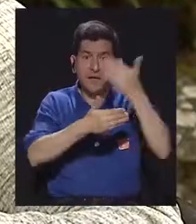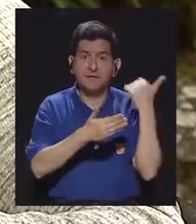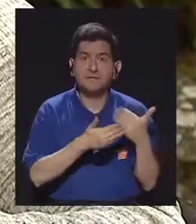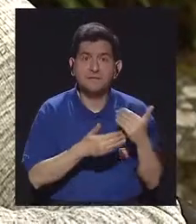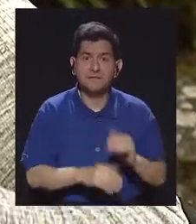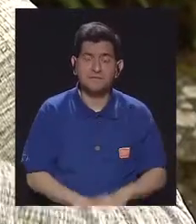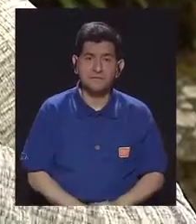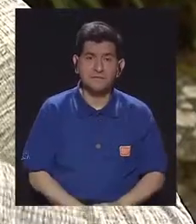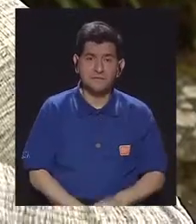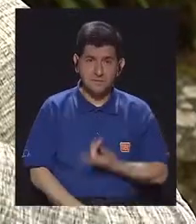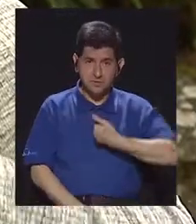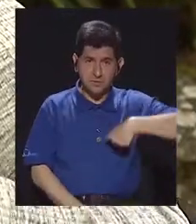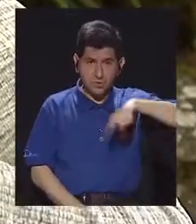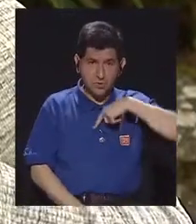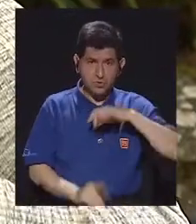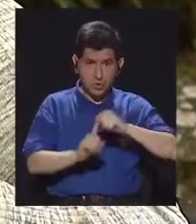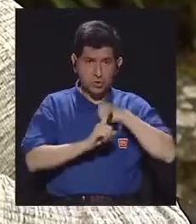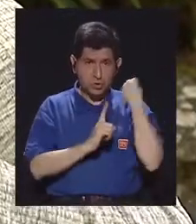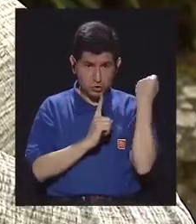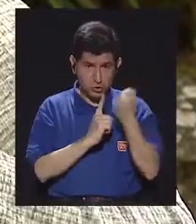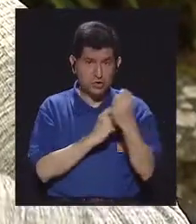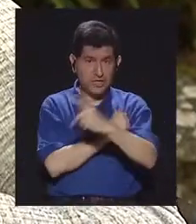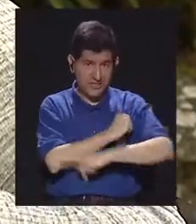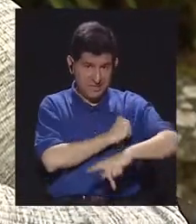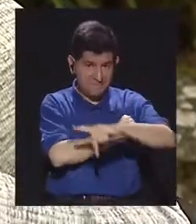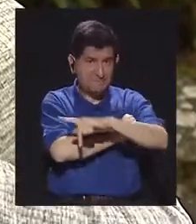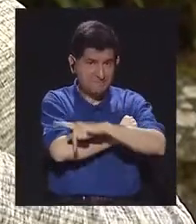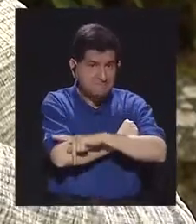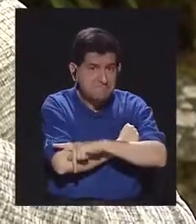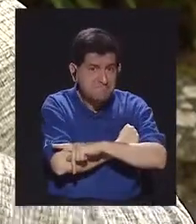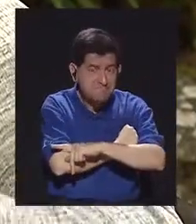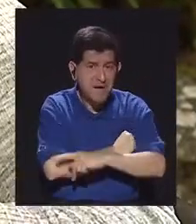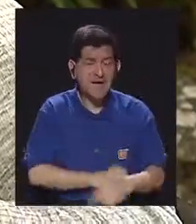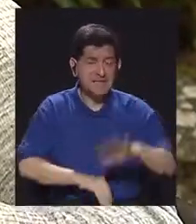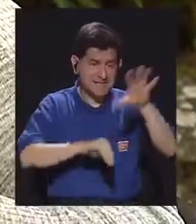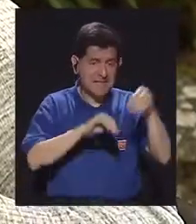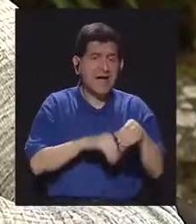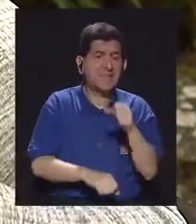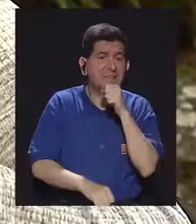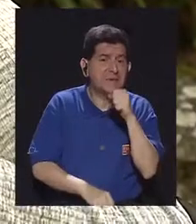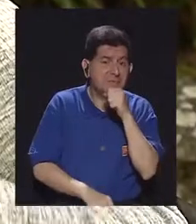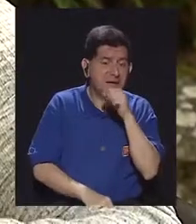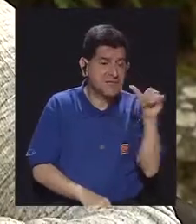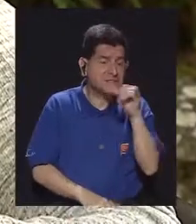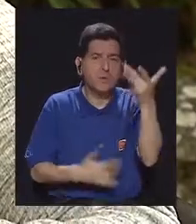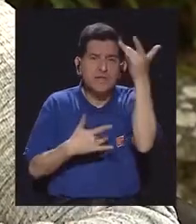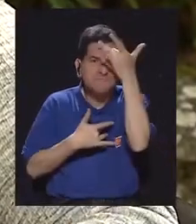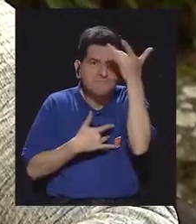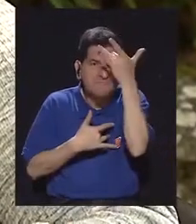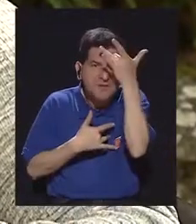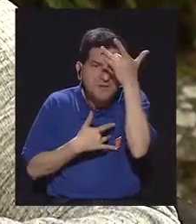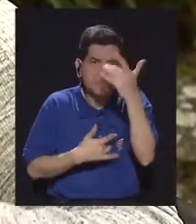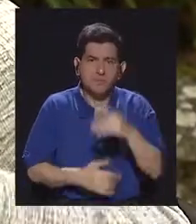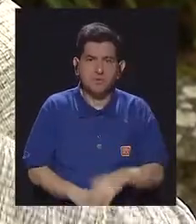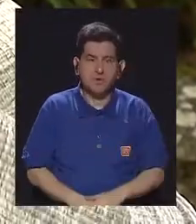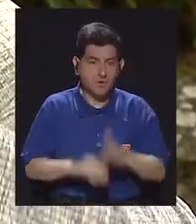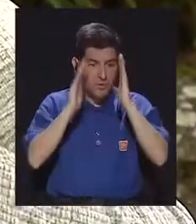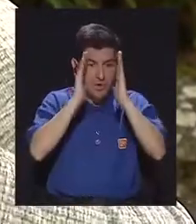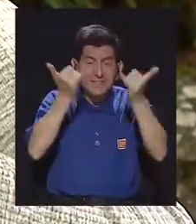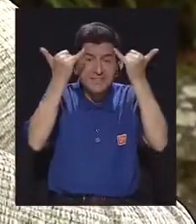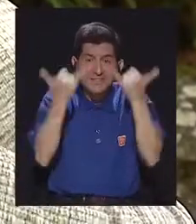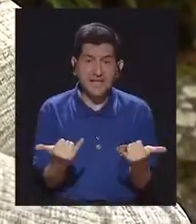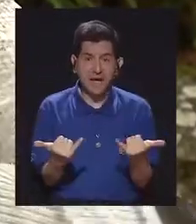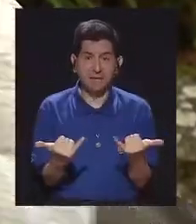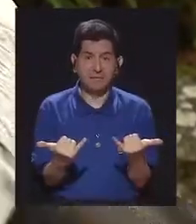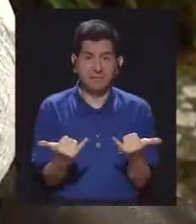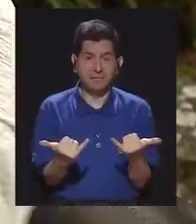dije, somos una sociedad, somos un país, además de que está envejeciendo, enfermo. Entonces, si no lo